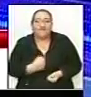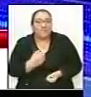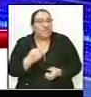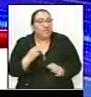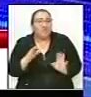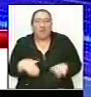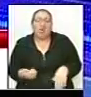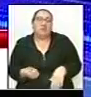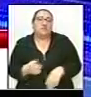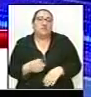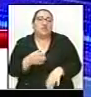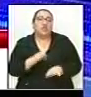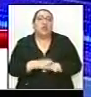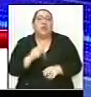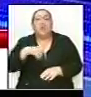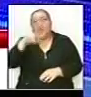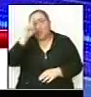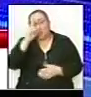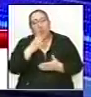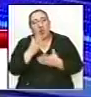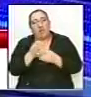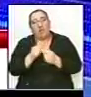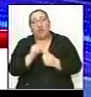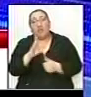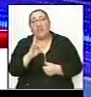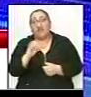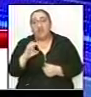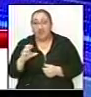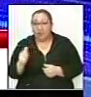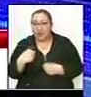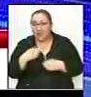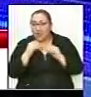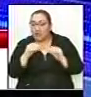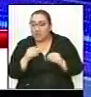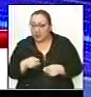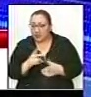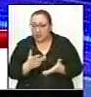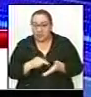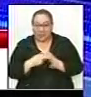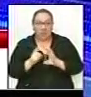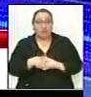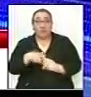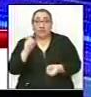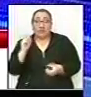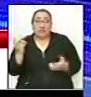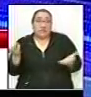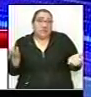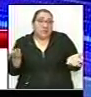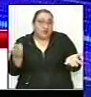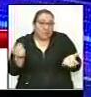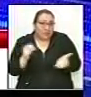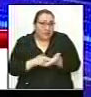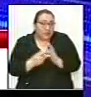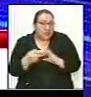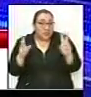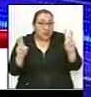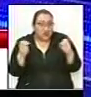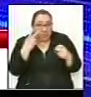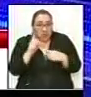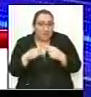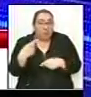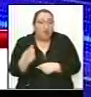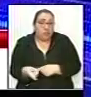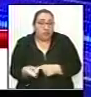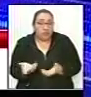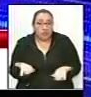situación del Perú ante la FIFA, ha dicho que es muy delicada, es una alerta de desafiliación y es un tema que se puede ver en el